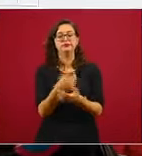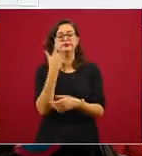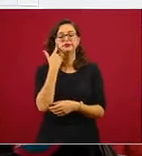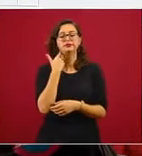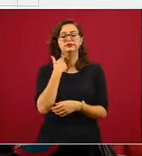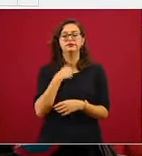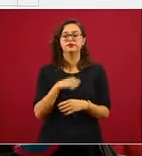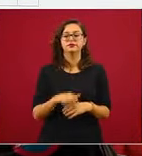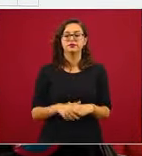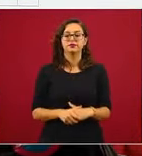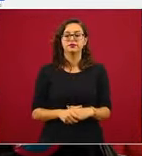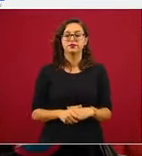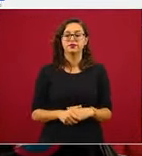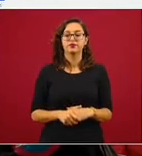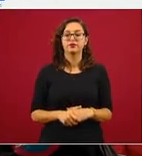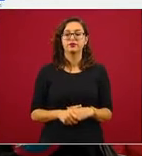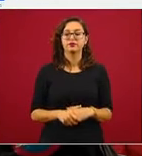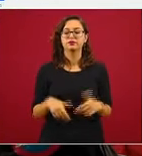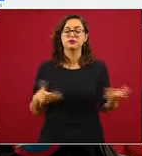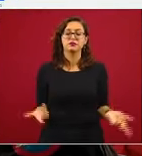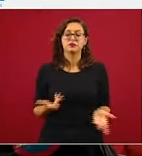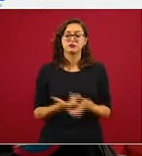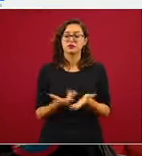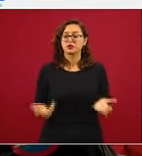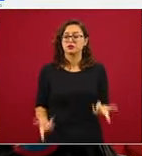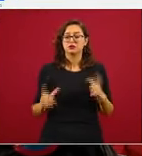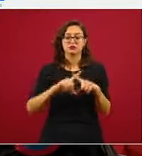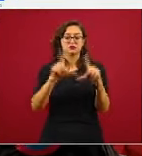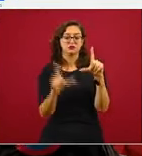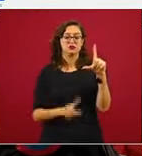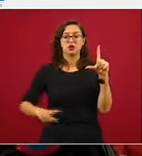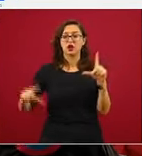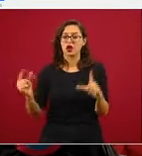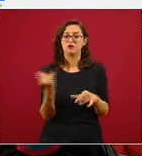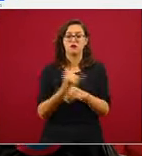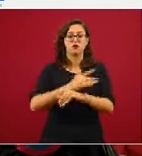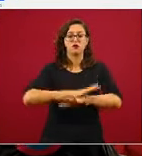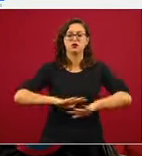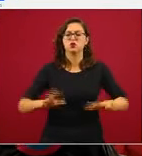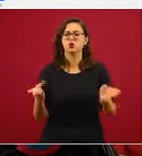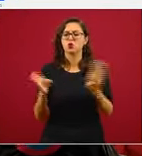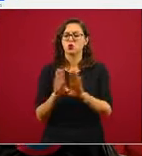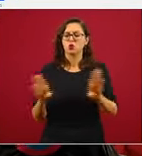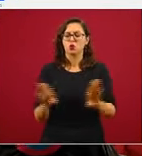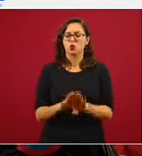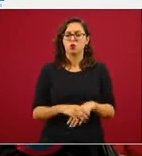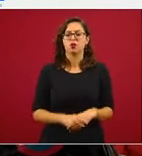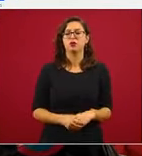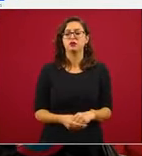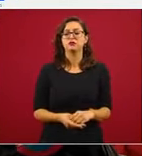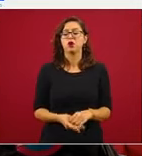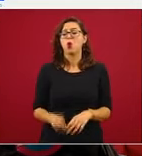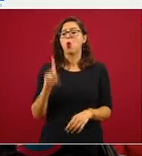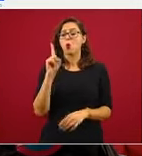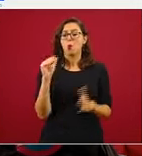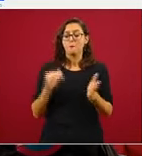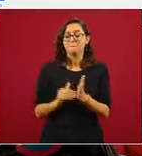actualizar los números del escenario nacional de esta noche. Aquí los tenemos. Estamos prácticamente por llegar al